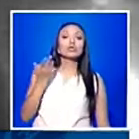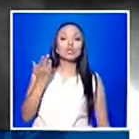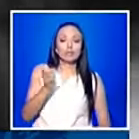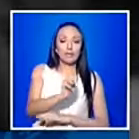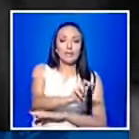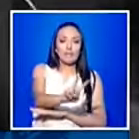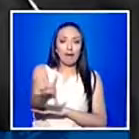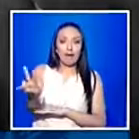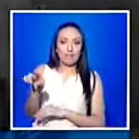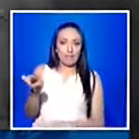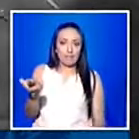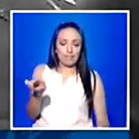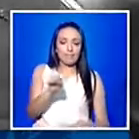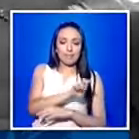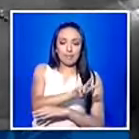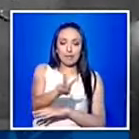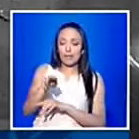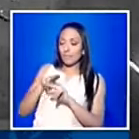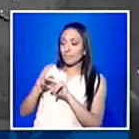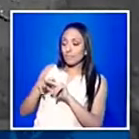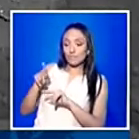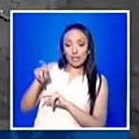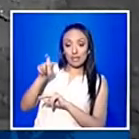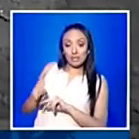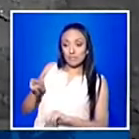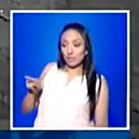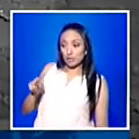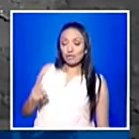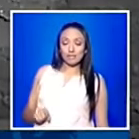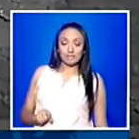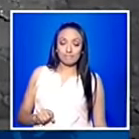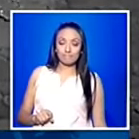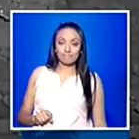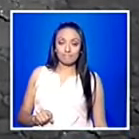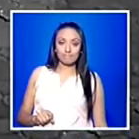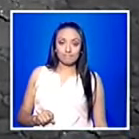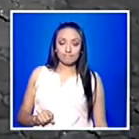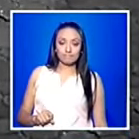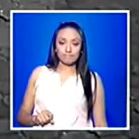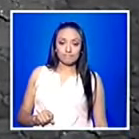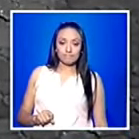que circulaban en un taxi asaltaron en una vivienda.